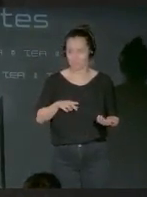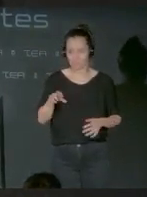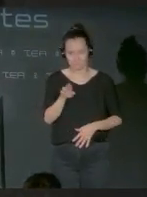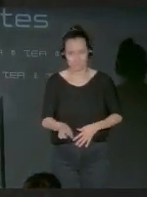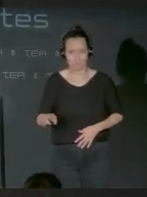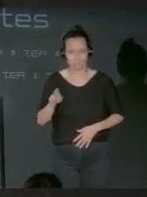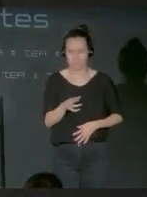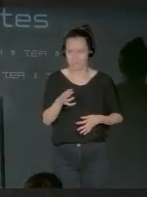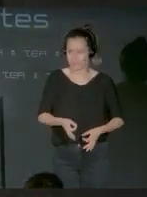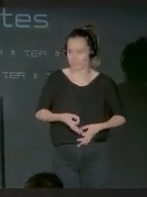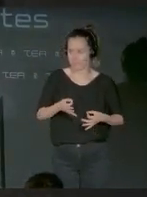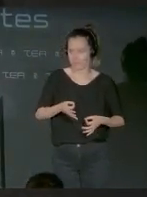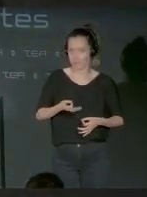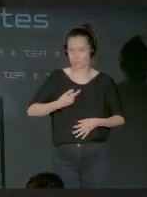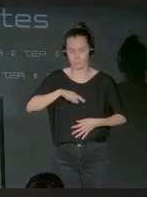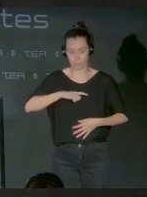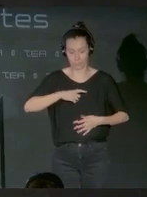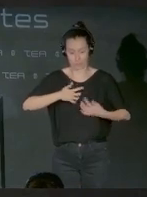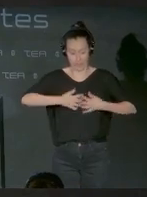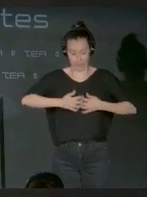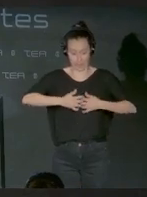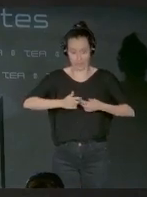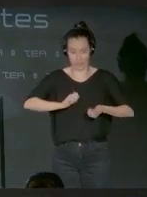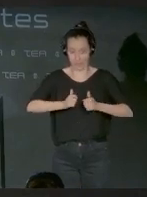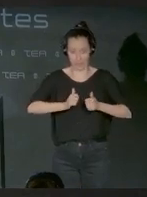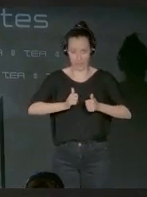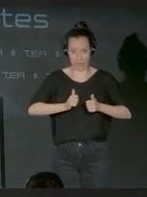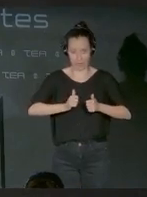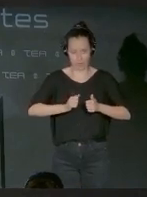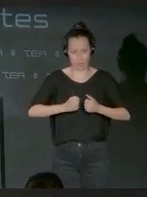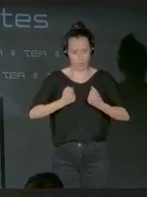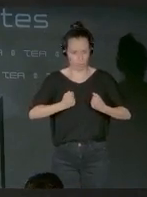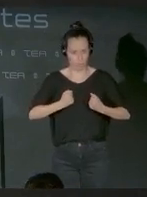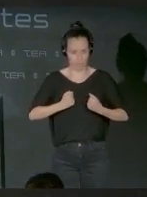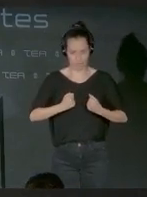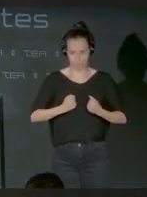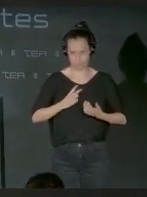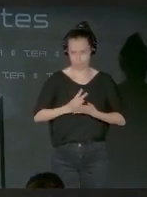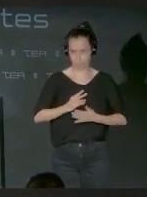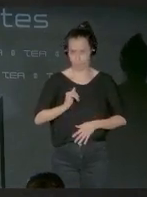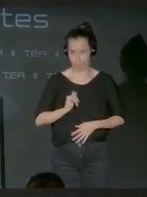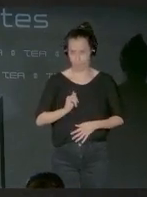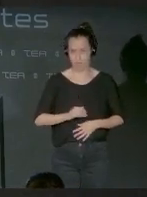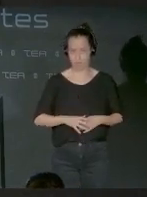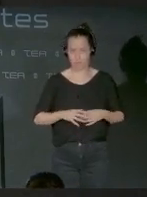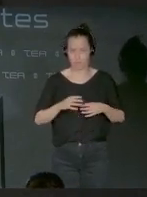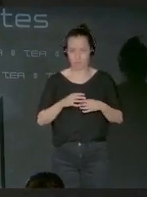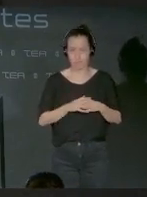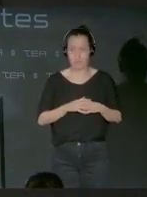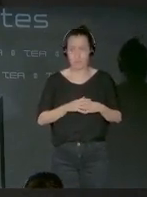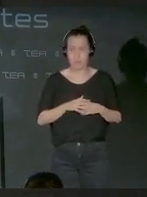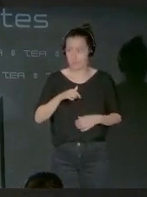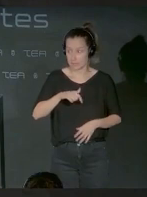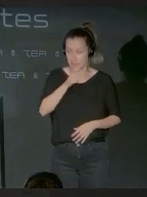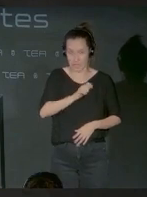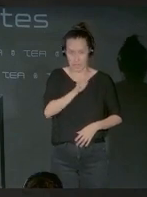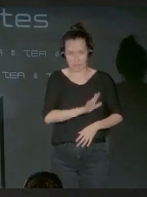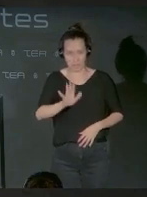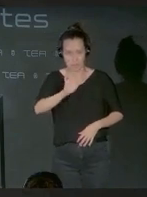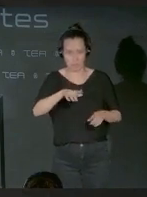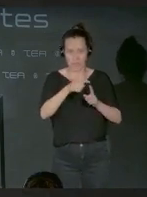repetir nuestra industria encierra un gran potencial y aquí en España y en toda